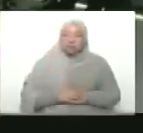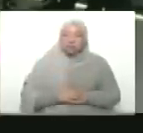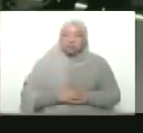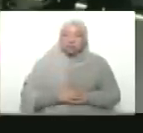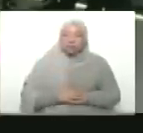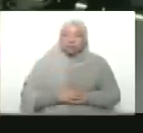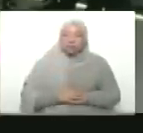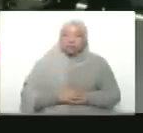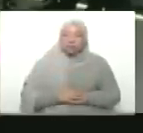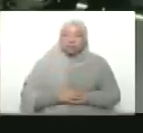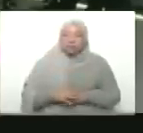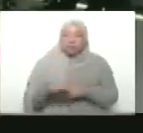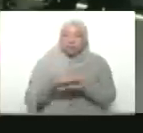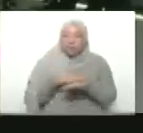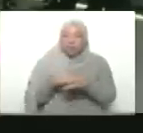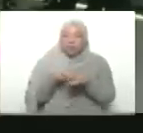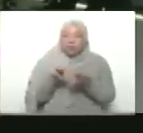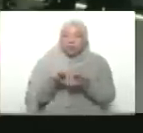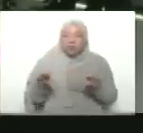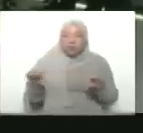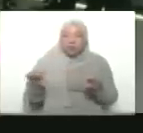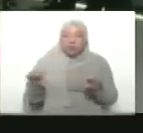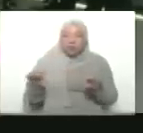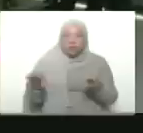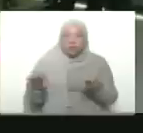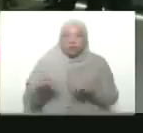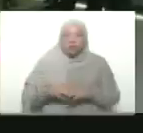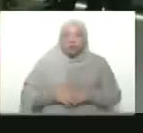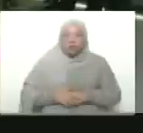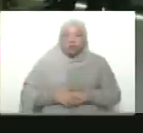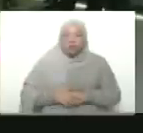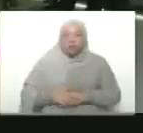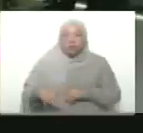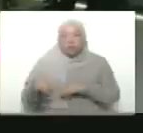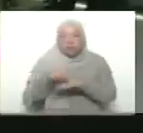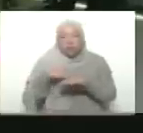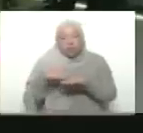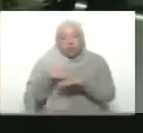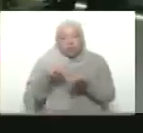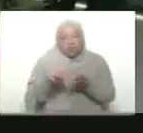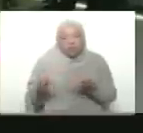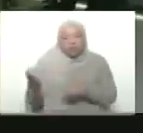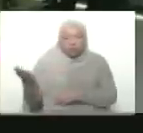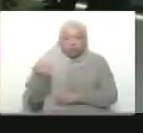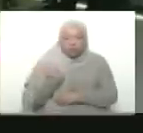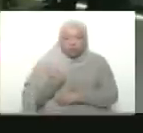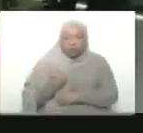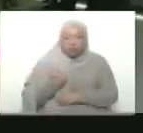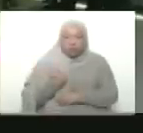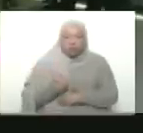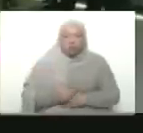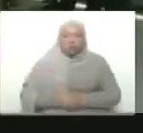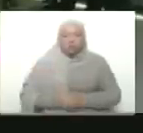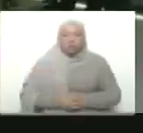porque tengo algo que decirle que venga la ministra que